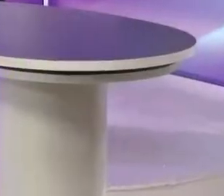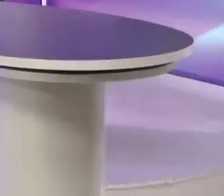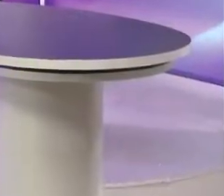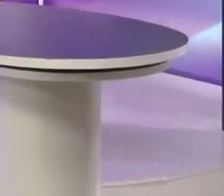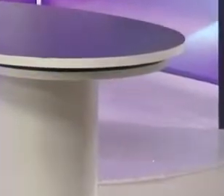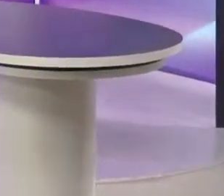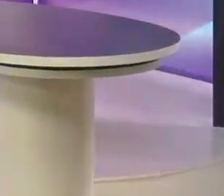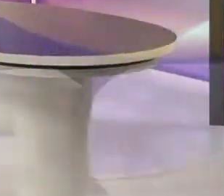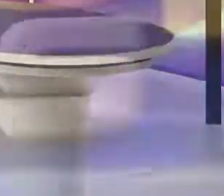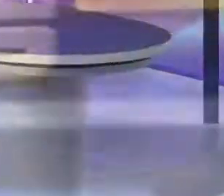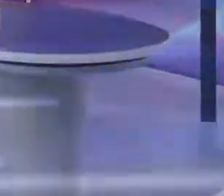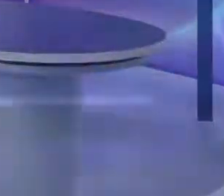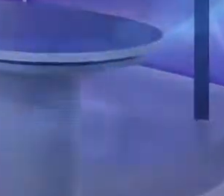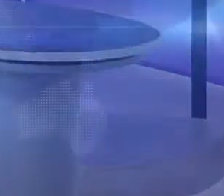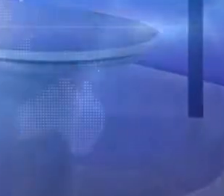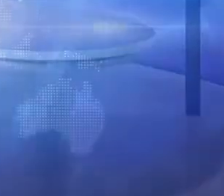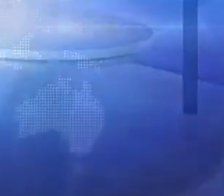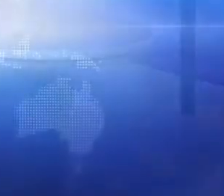benítez